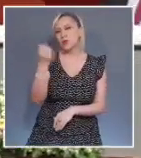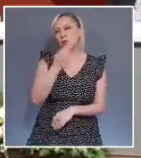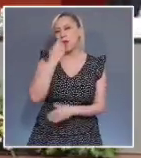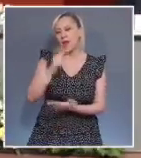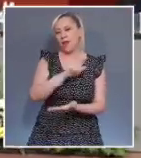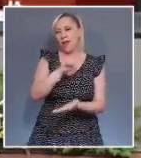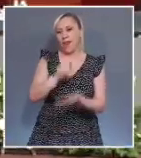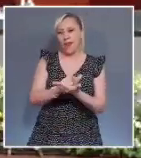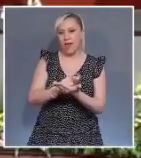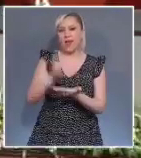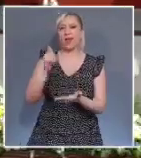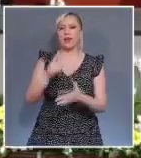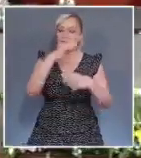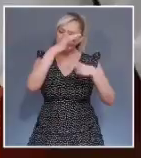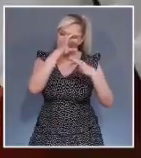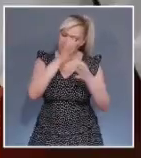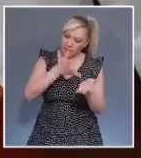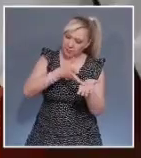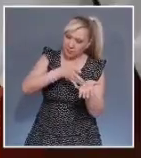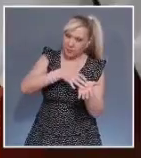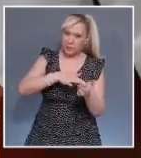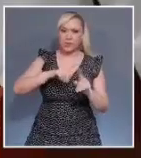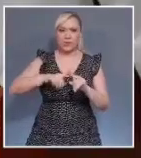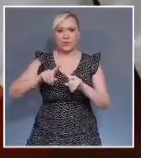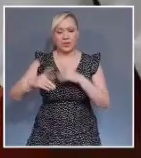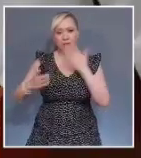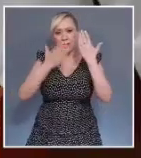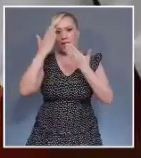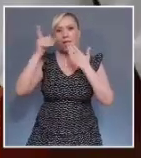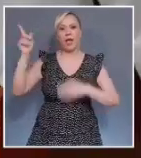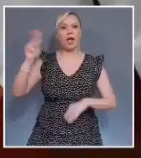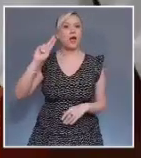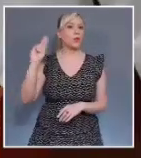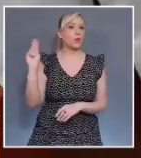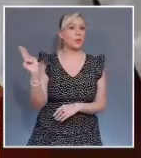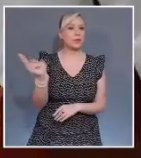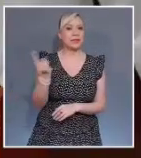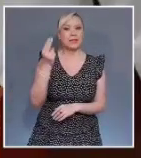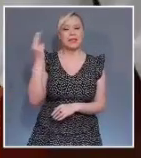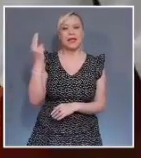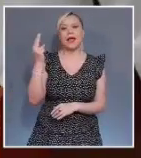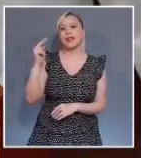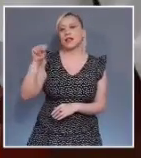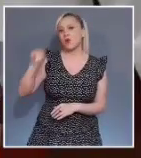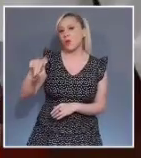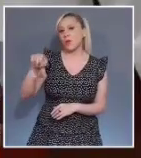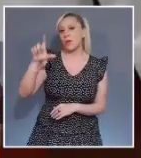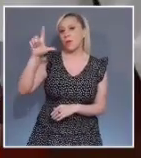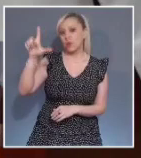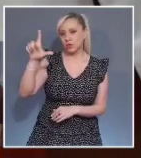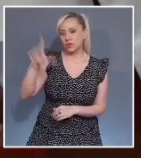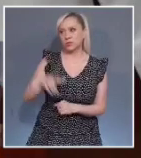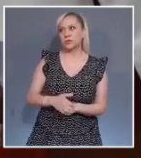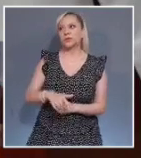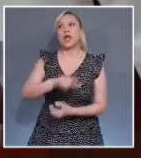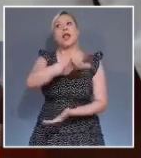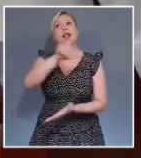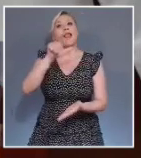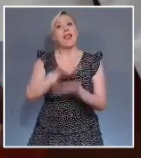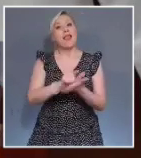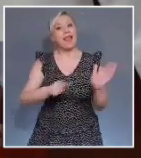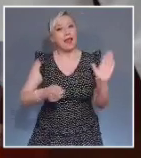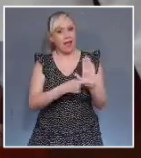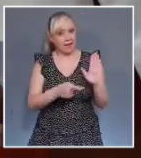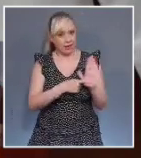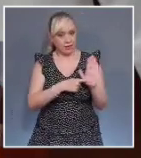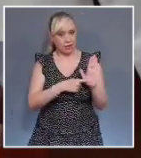Universidad Autónoma de Nuevo León. El derecho, aunque a veces lo parezca, no tiene vida propia.